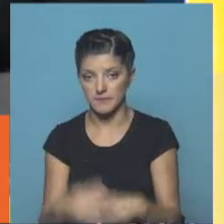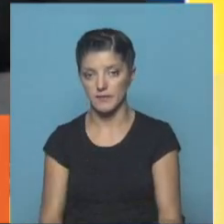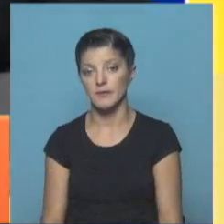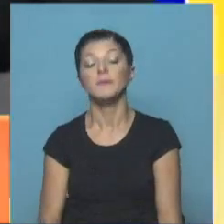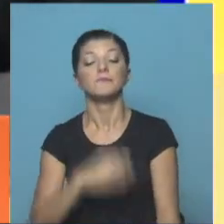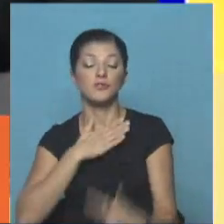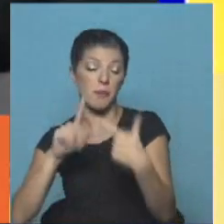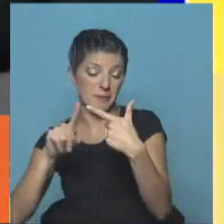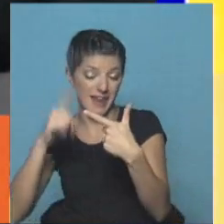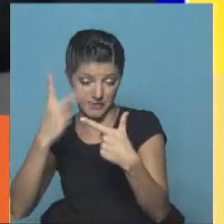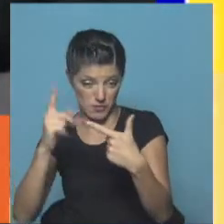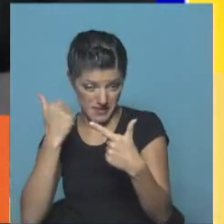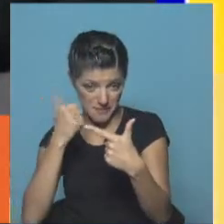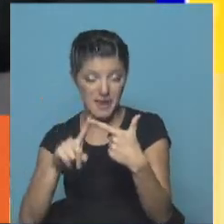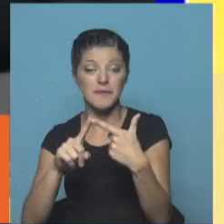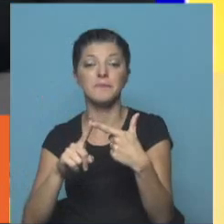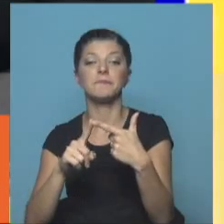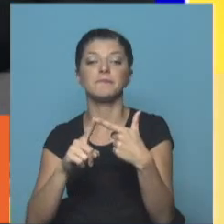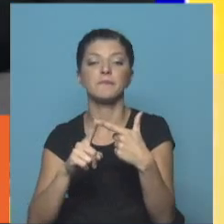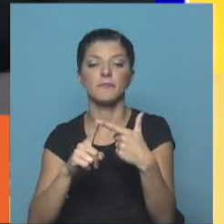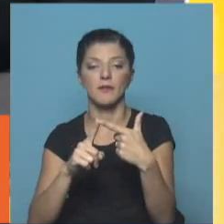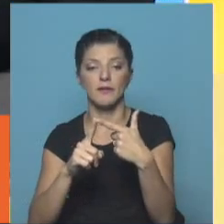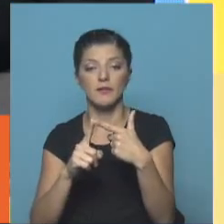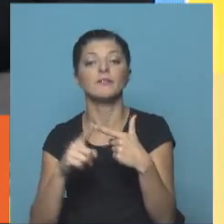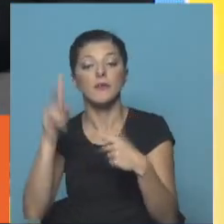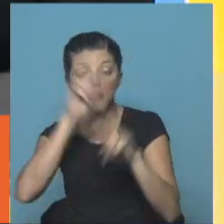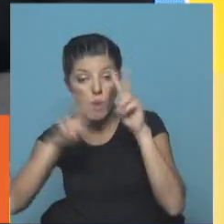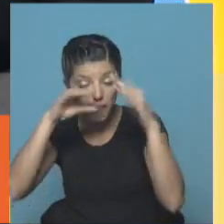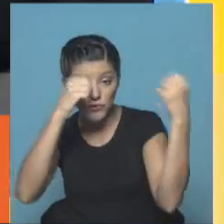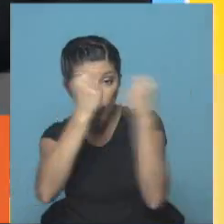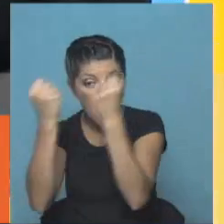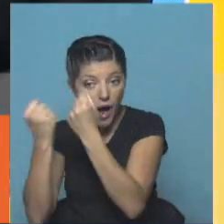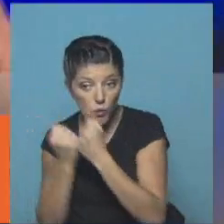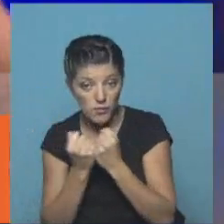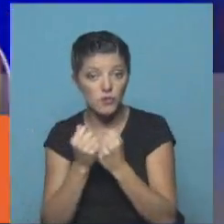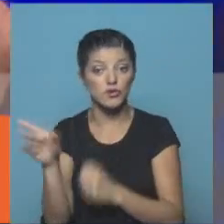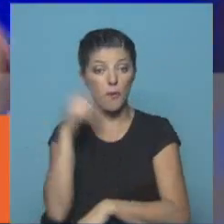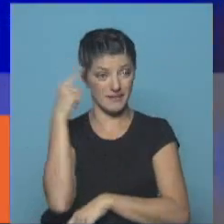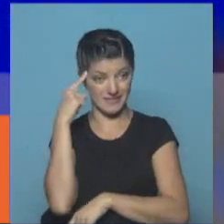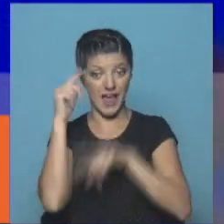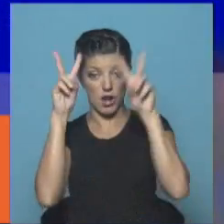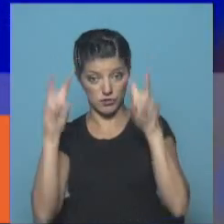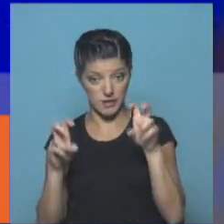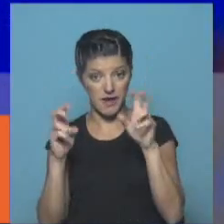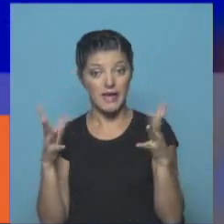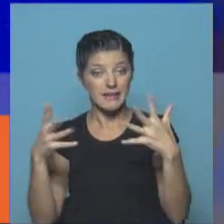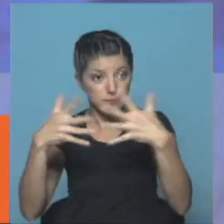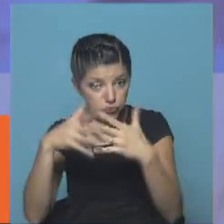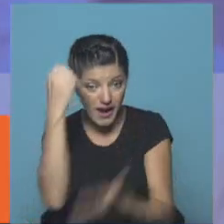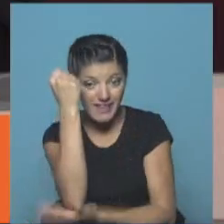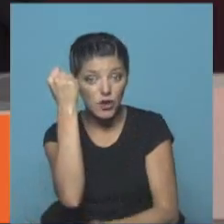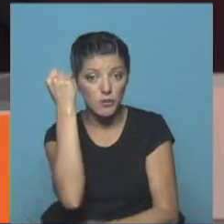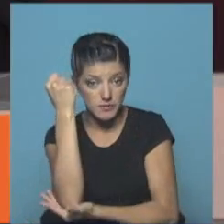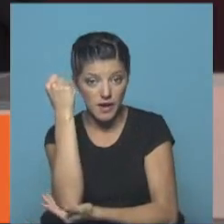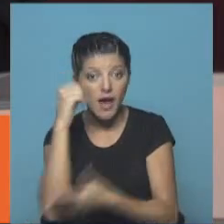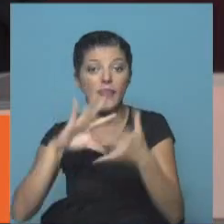comparto la segunda visión, pero es una visión distinta, es decir, construyamos un consenso donde pensemos los temas y donde engarcemos las economías de forma